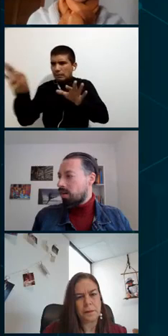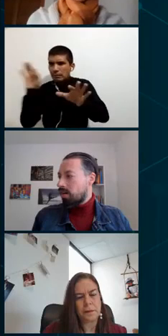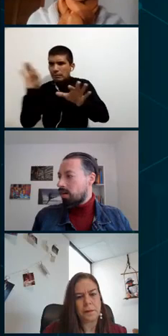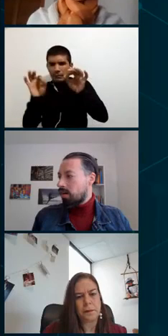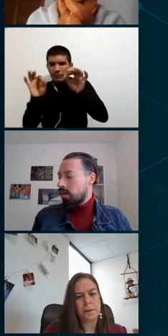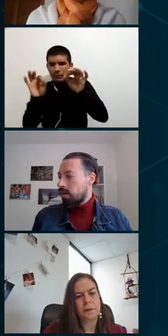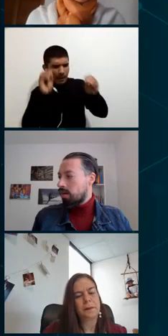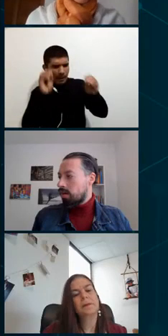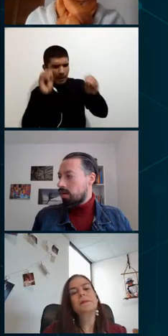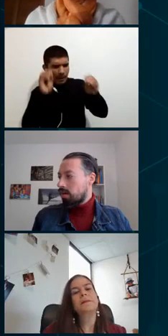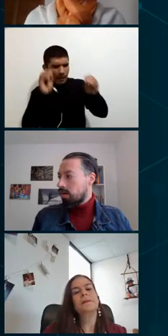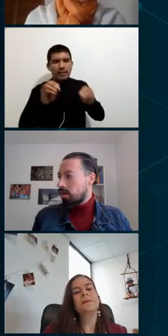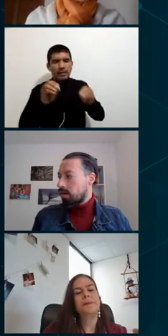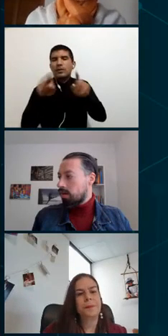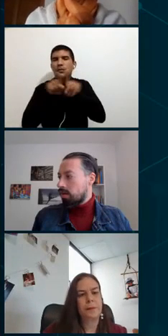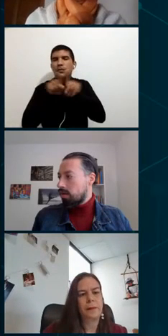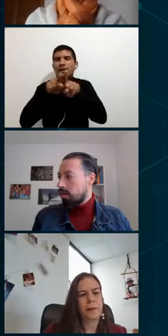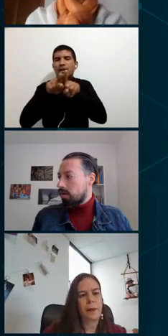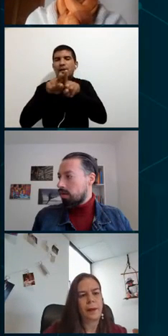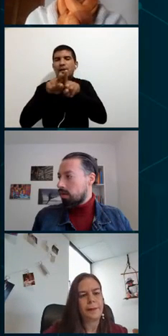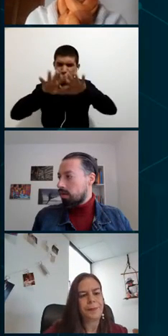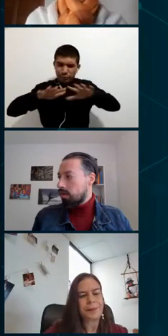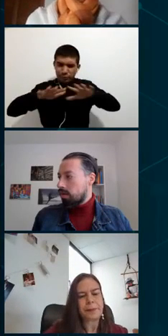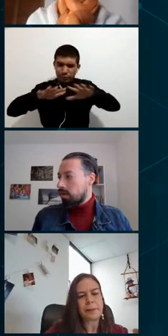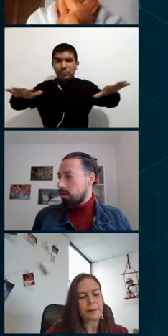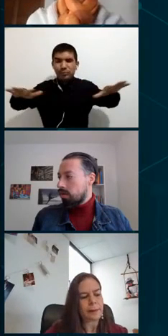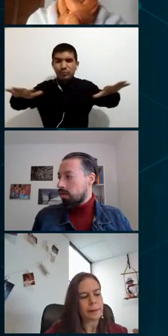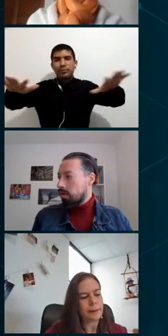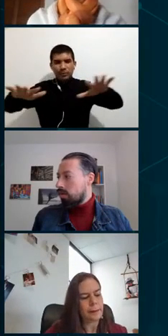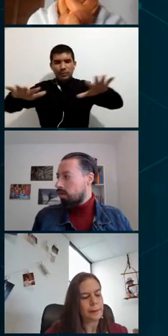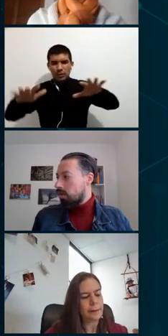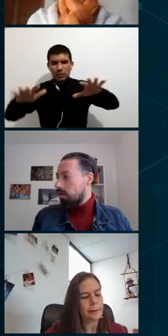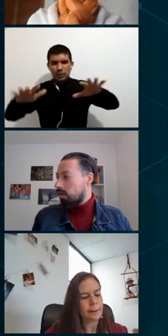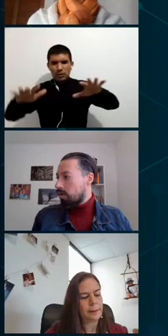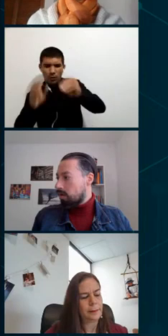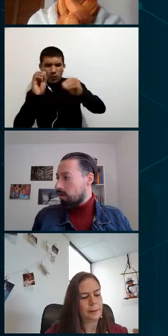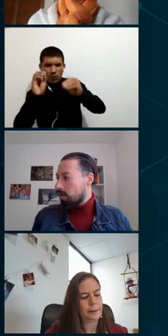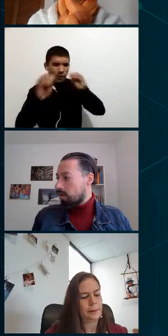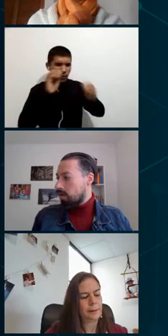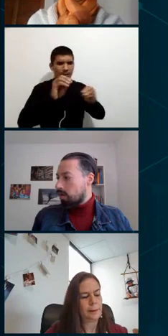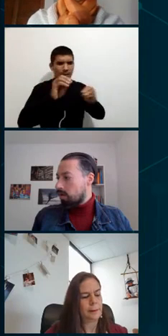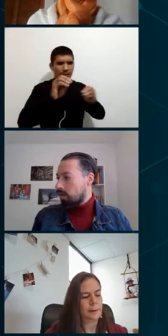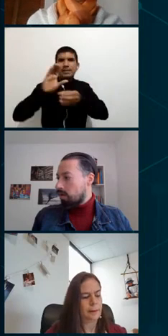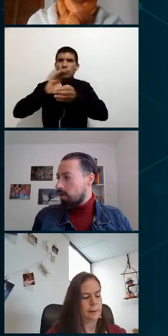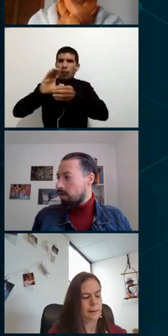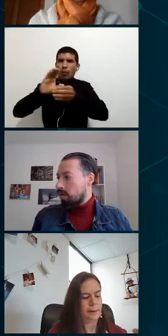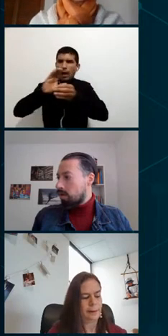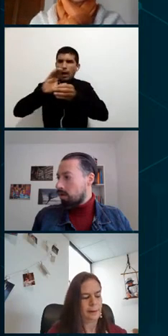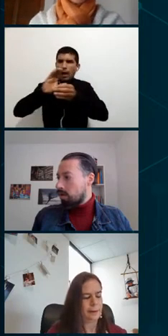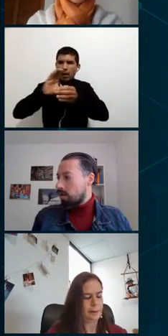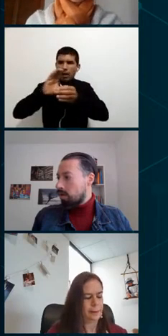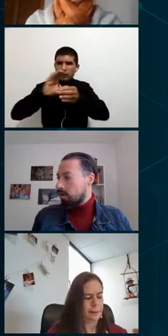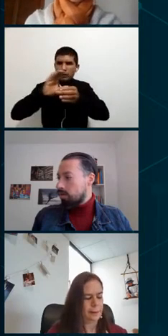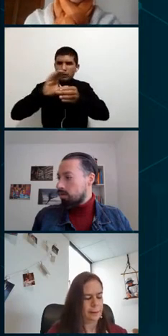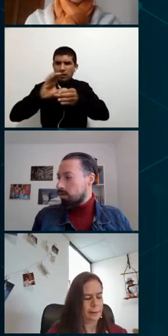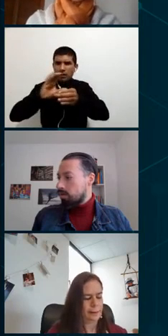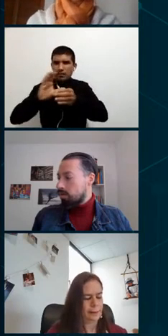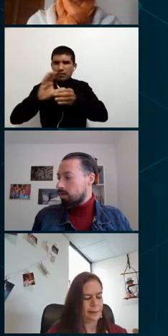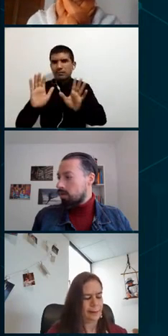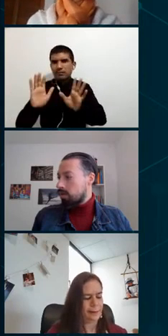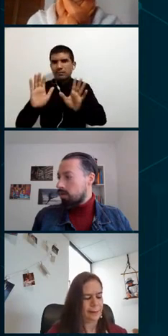vamos a ver, a visibilizar básicamente que lo simple que puede